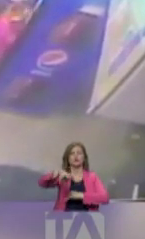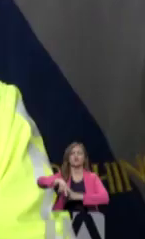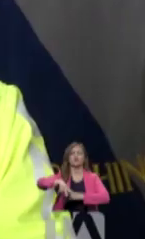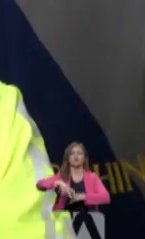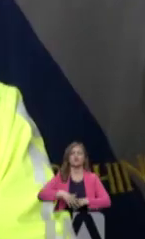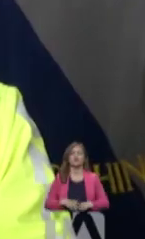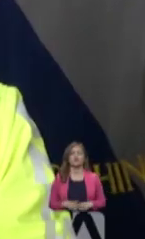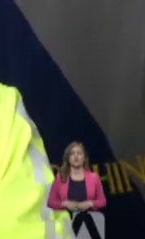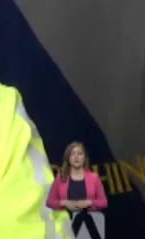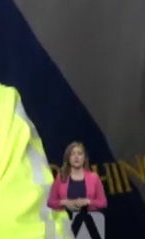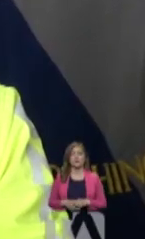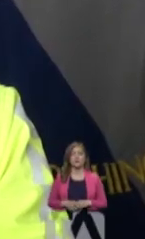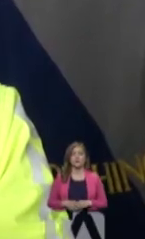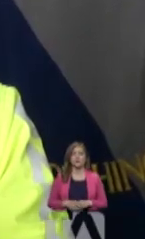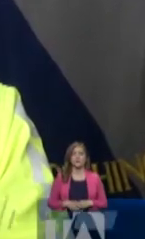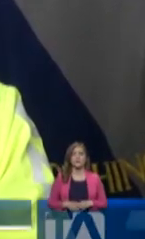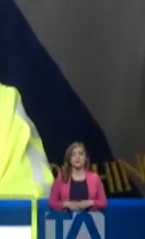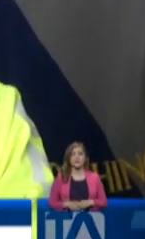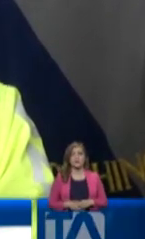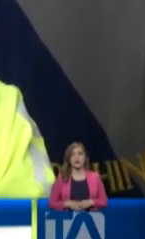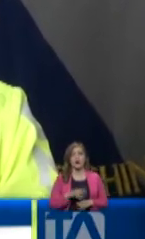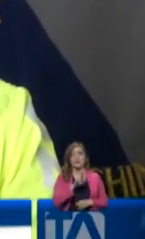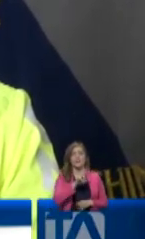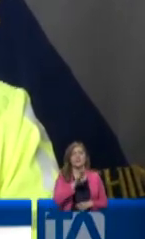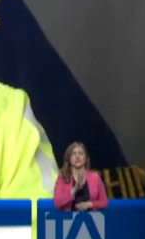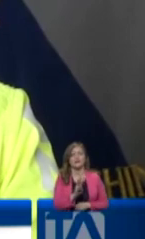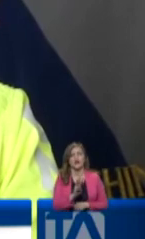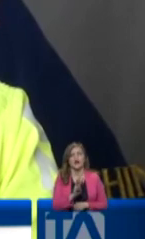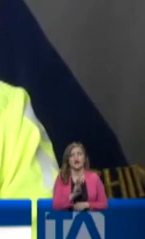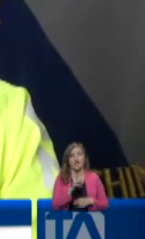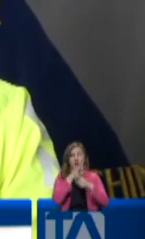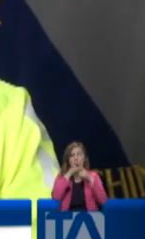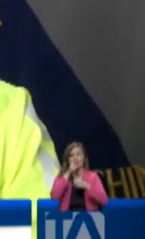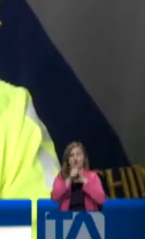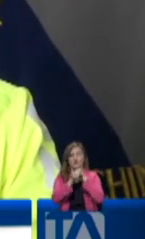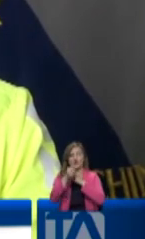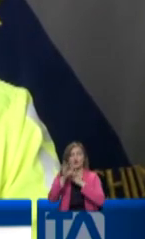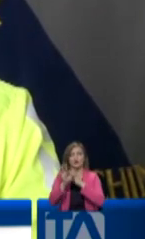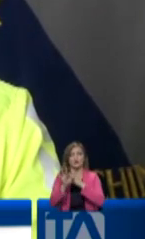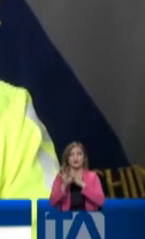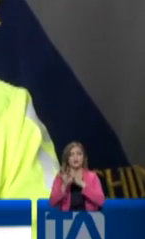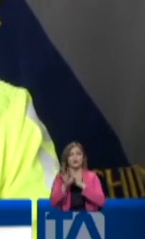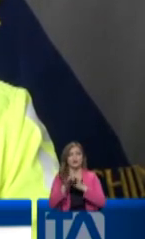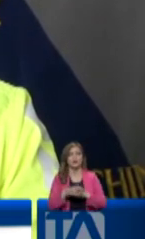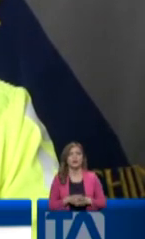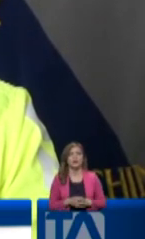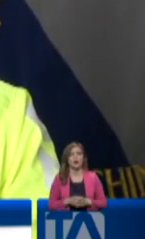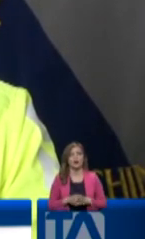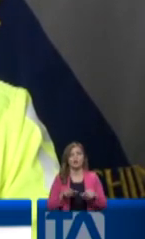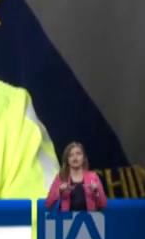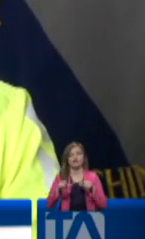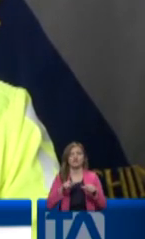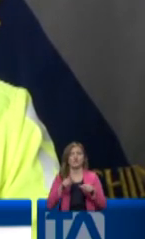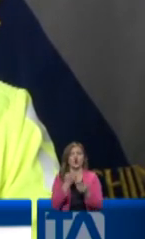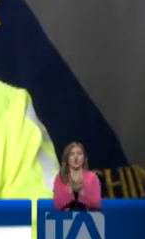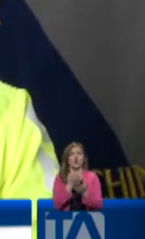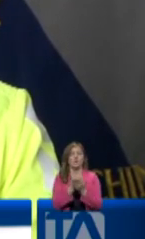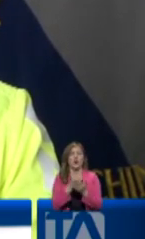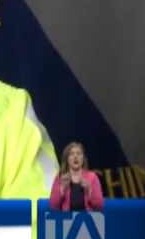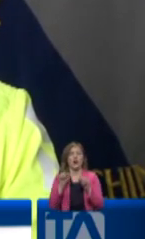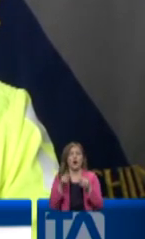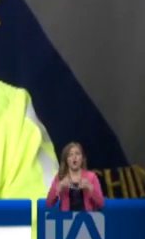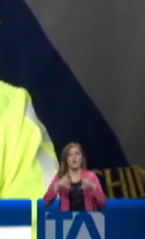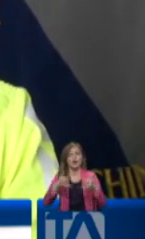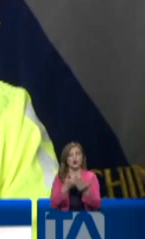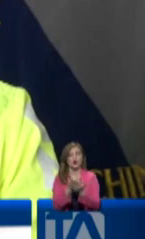3 meses. Tenemos un hecho el 26 de marzo del 2019 a una entidad económica. Tenemos otro el 15 de